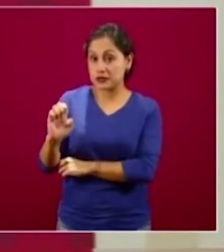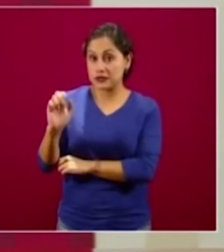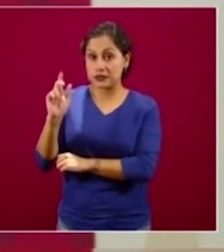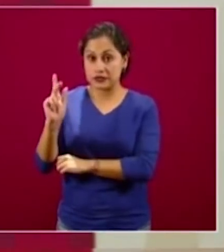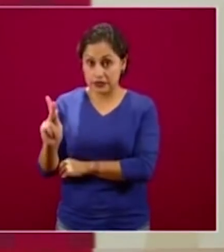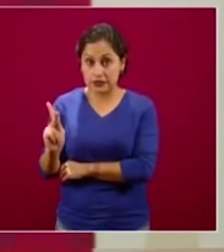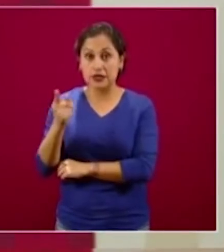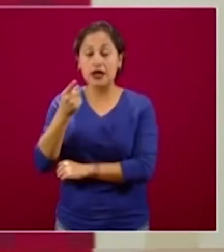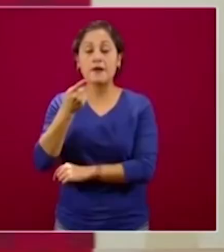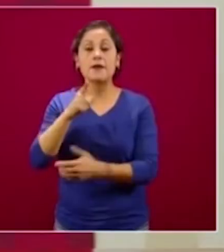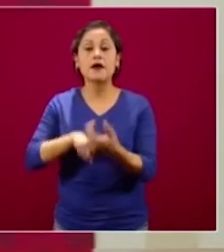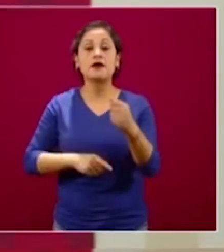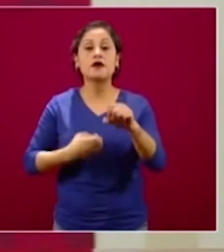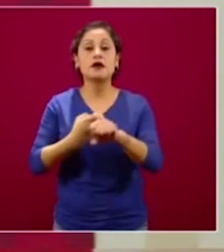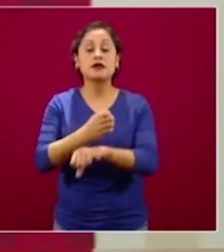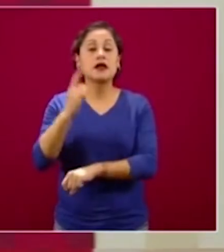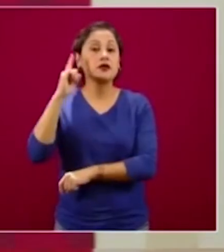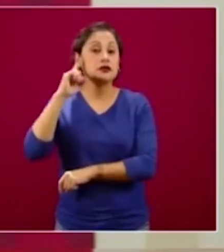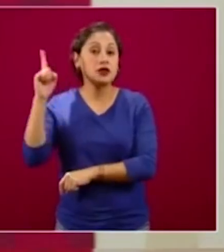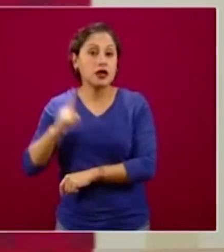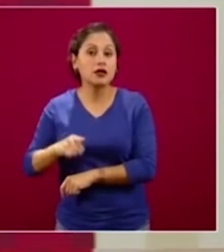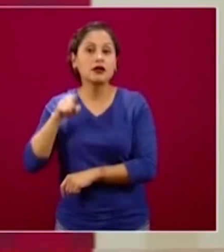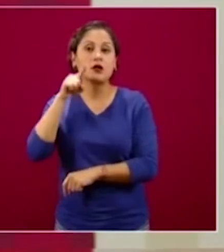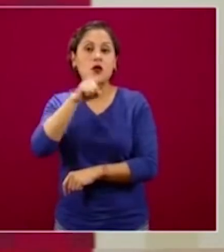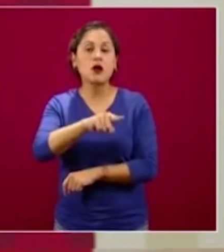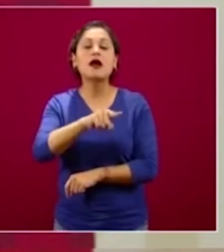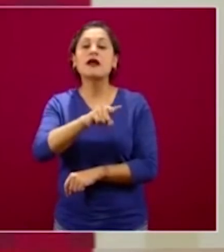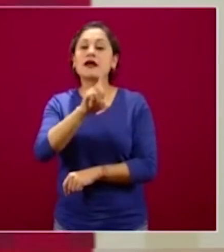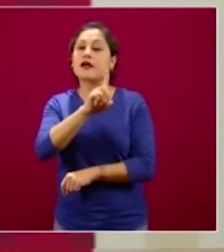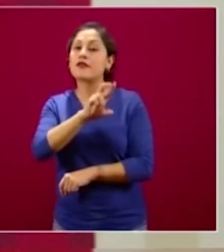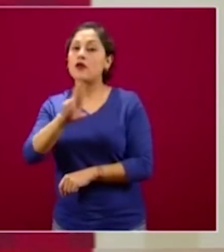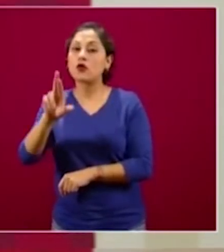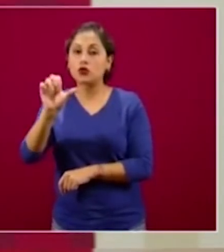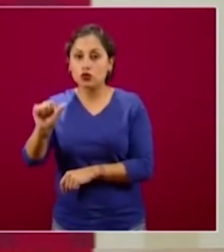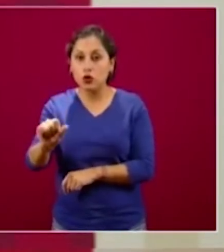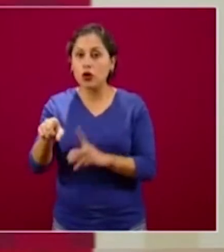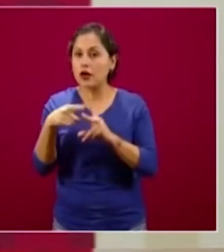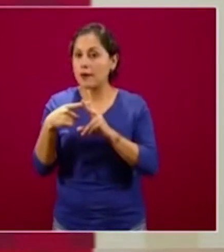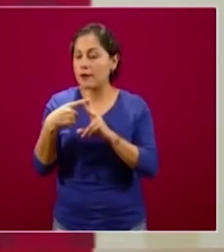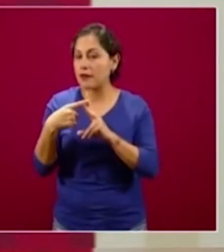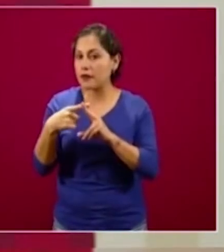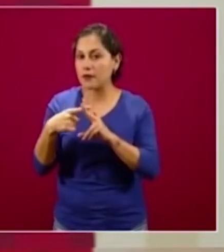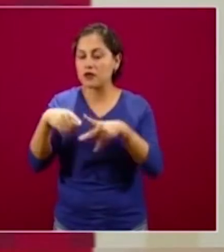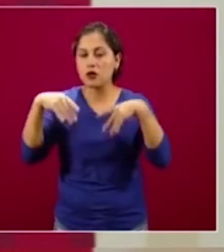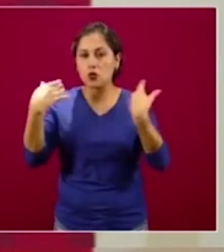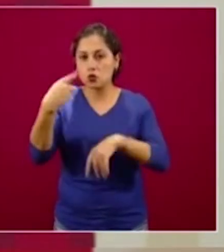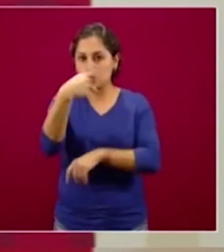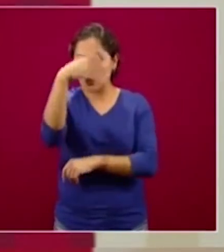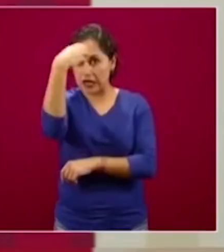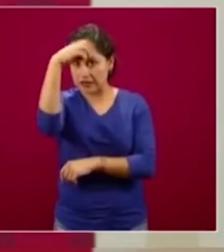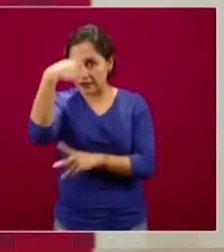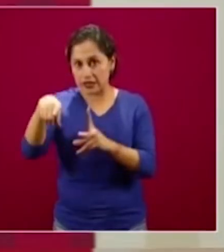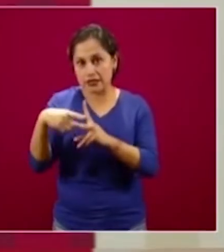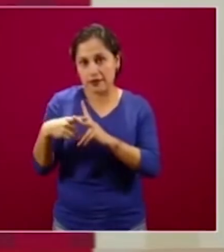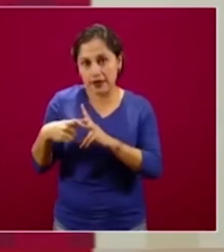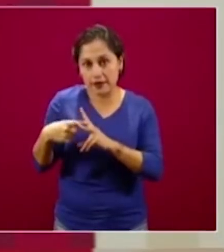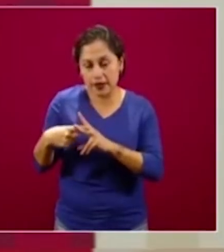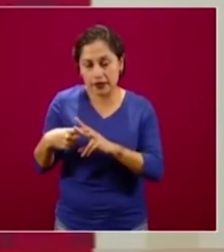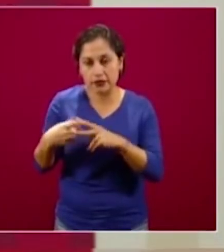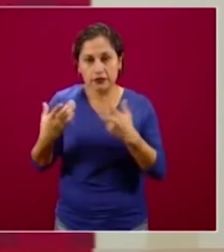es doctora en matemáticas y tiene una alta experiencia en matemáticas aplicadas y precisamente en la